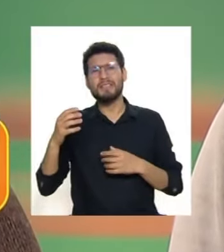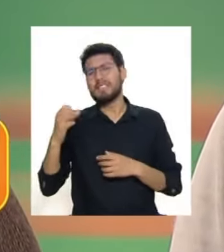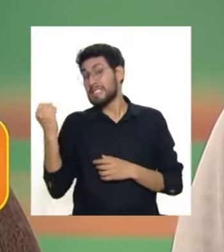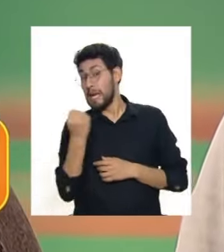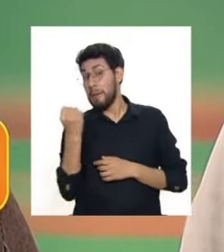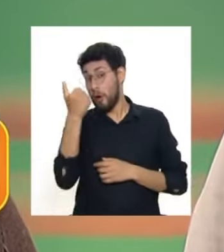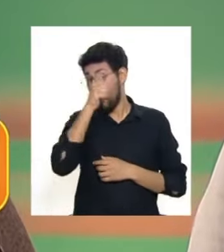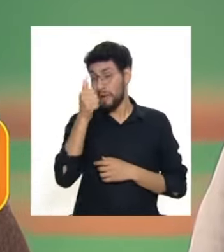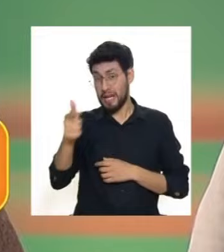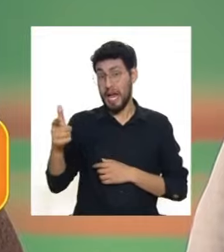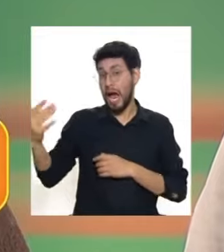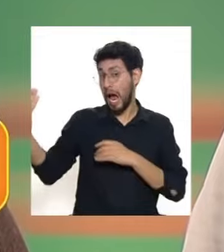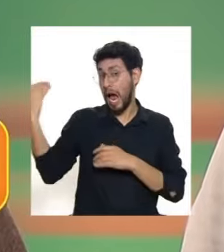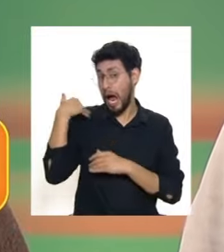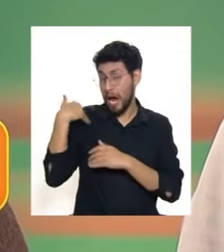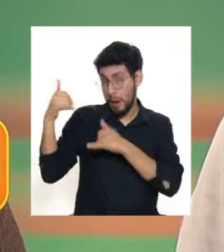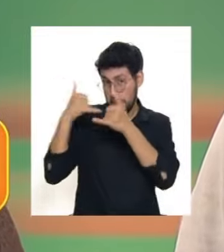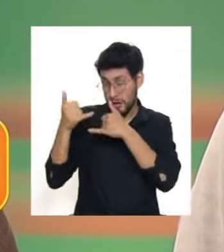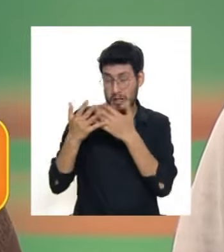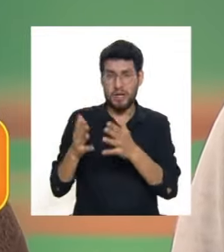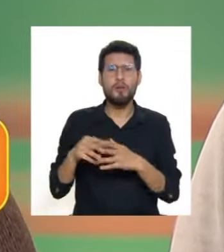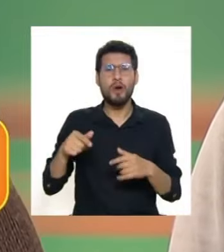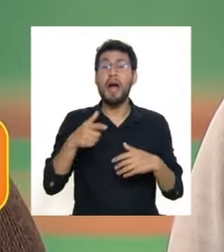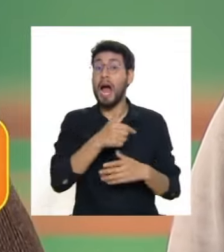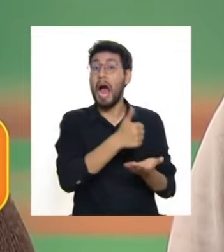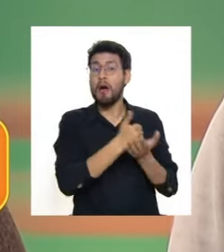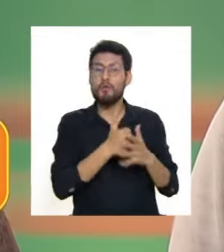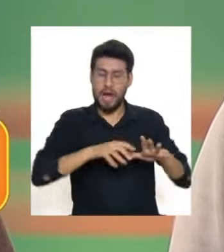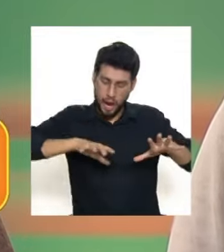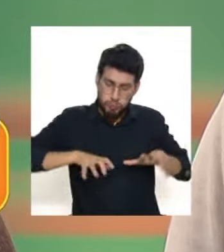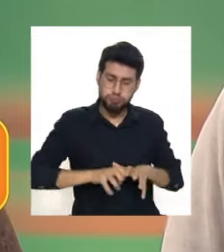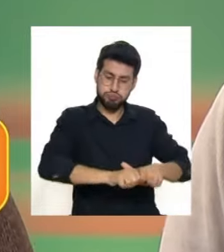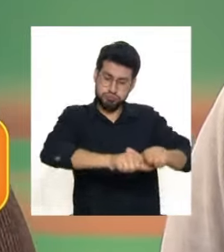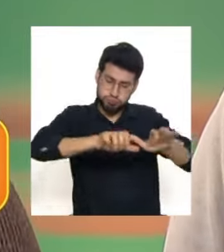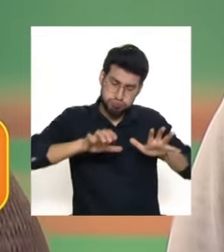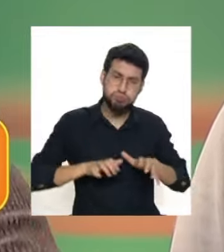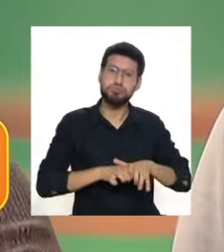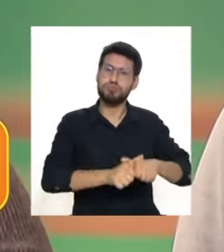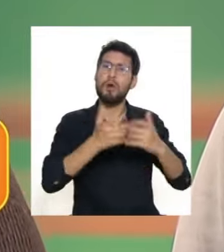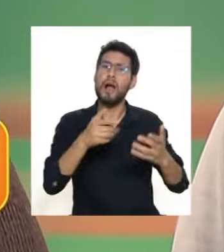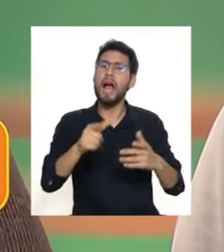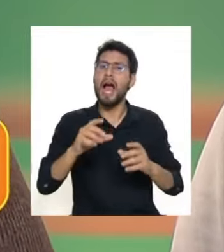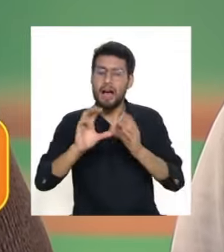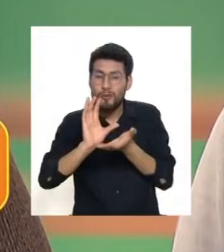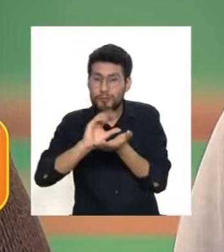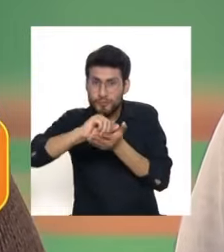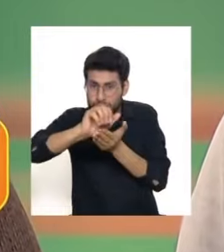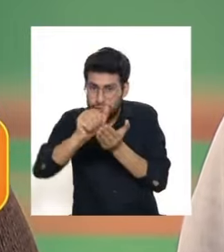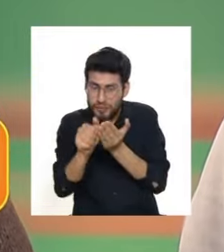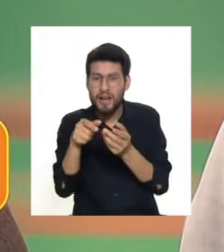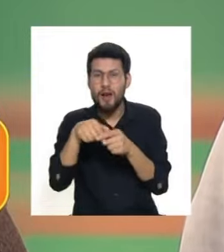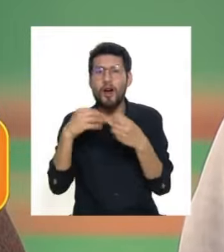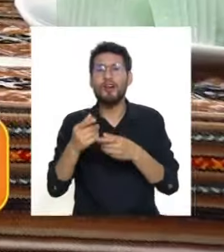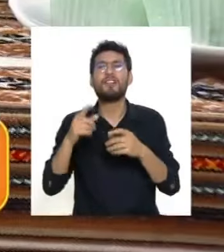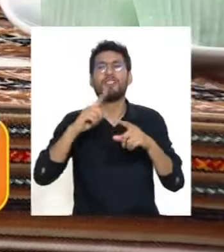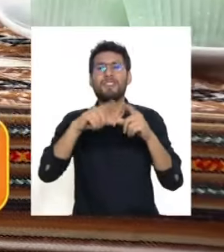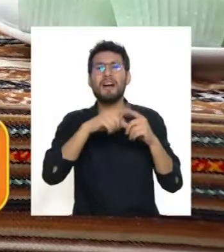¿Ya? Ellos ayudan a lo que es el amasado, okay, de la, por ejemplo, de las empanaditas, de los alfajores, todo lo que es